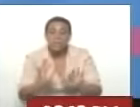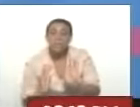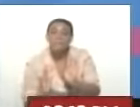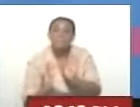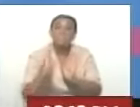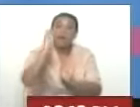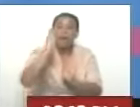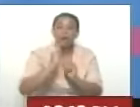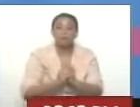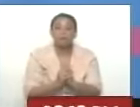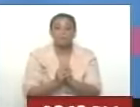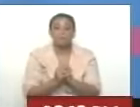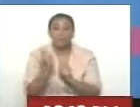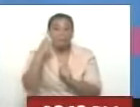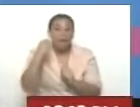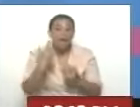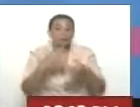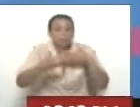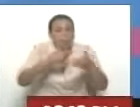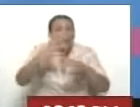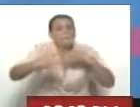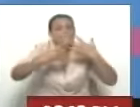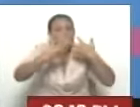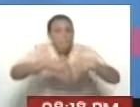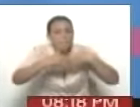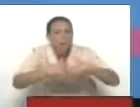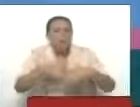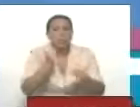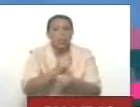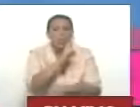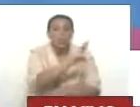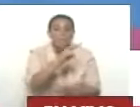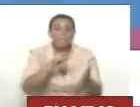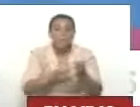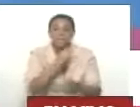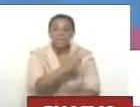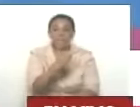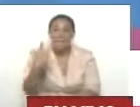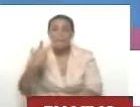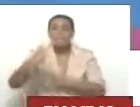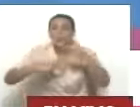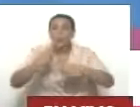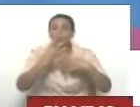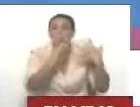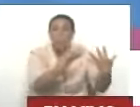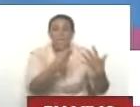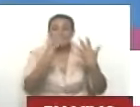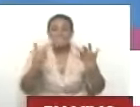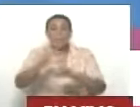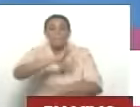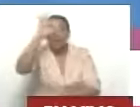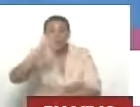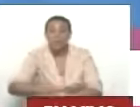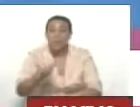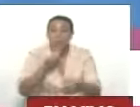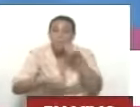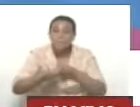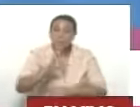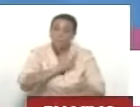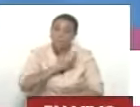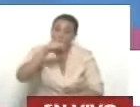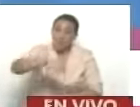crecimiento para recuperar el aparato productivo. 2023 llegamos a producir el 97% de los alimentos del